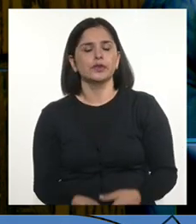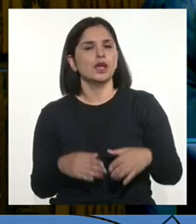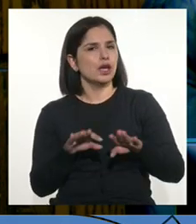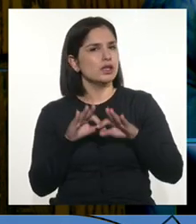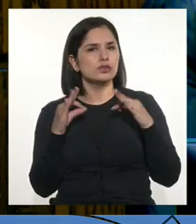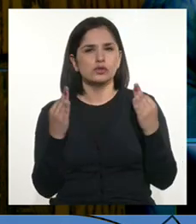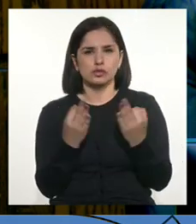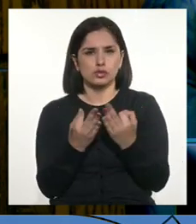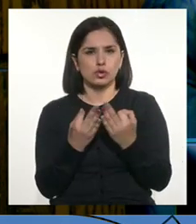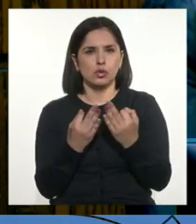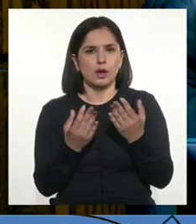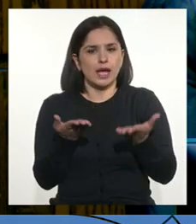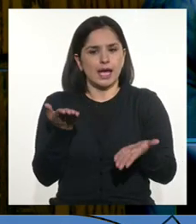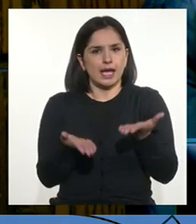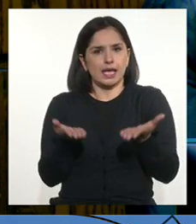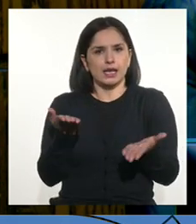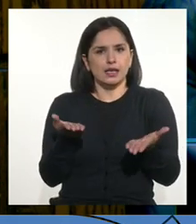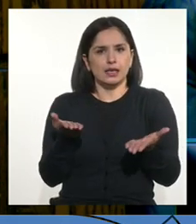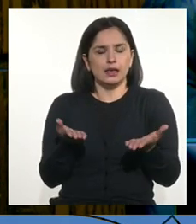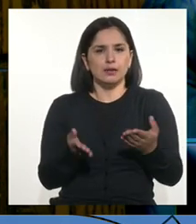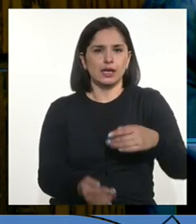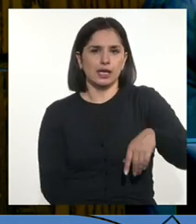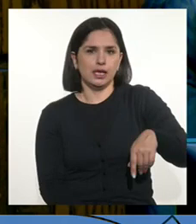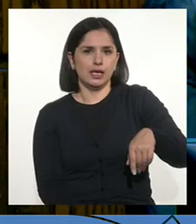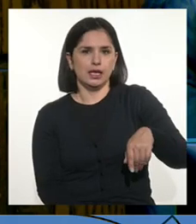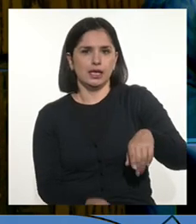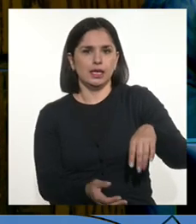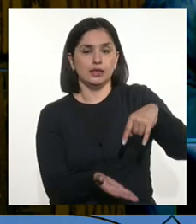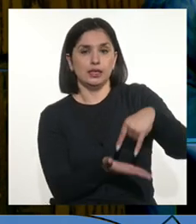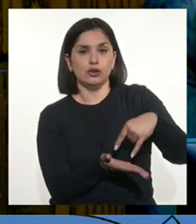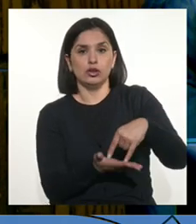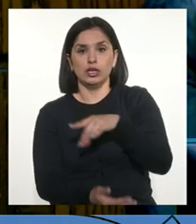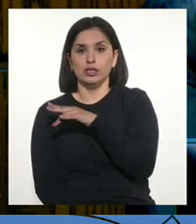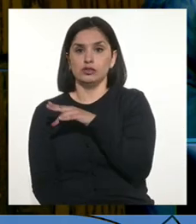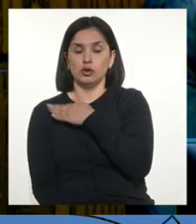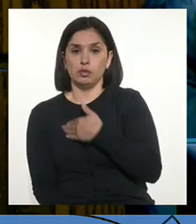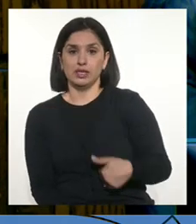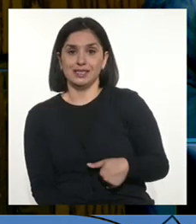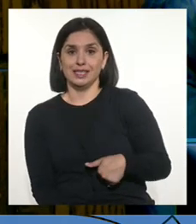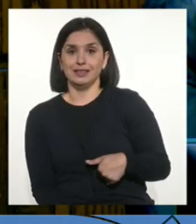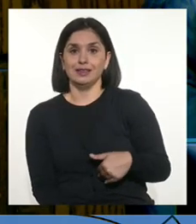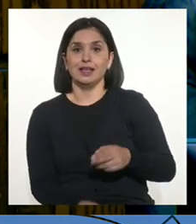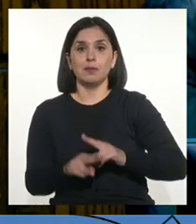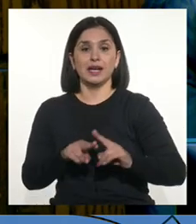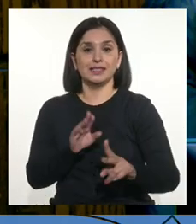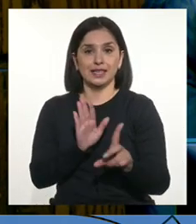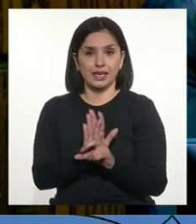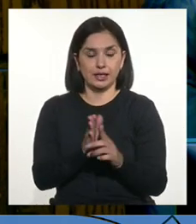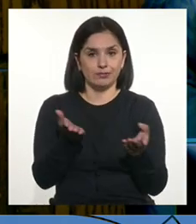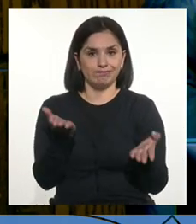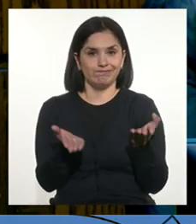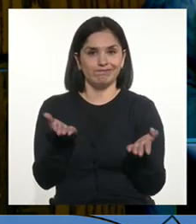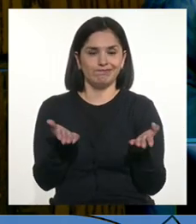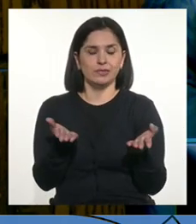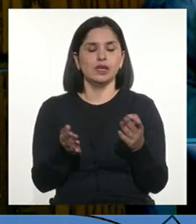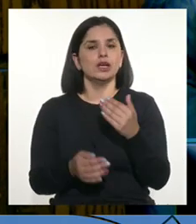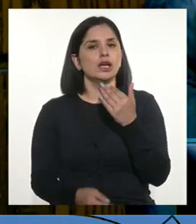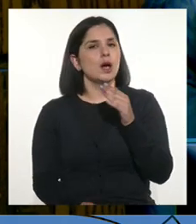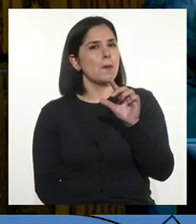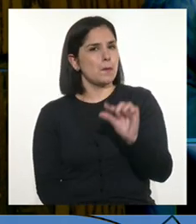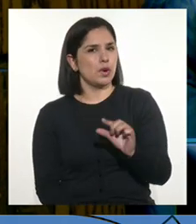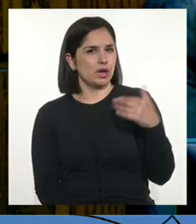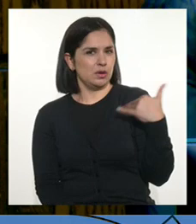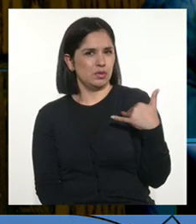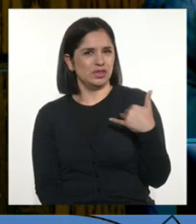entre senado y presidente de la república congreso y presidente de la república para la diputación de leyes la poca importancia que le